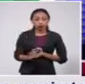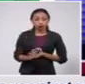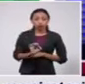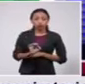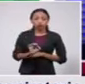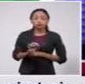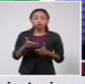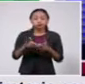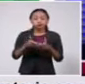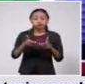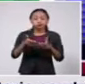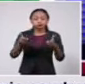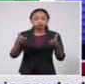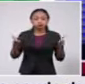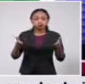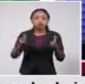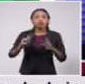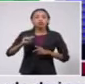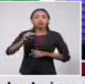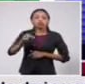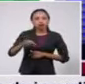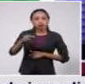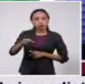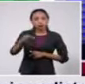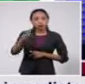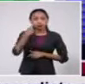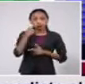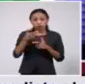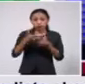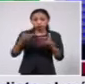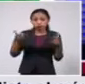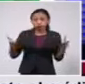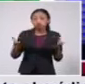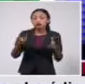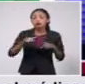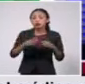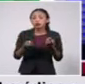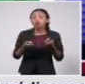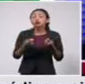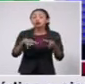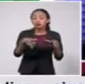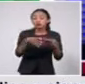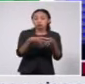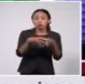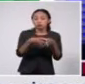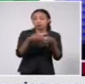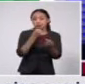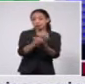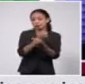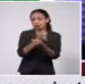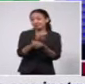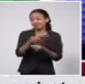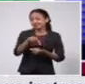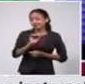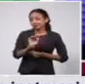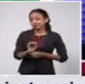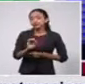incrementando por días, por lo tanto, grupo de mucho riesgo. En el acumulado